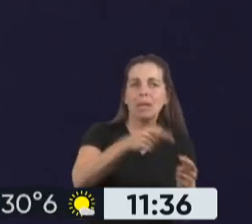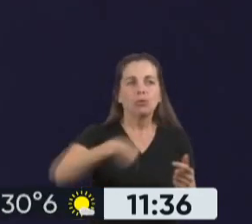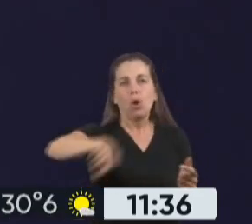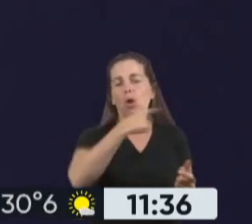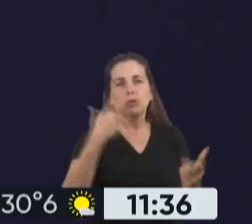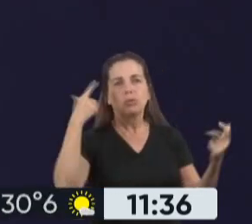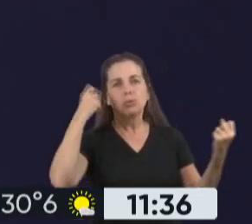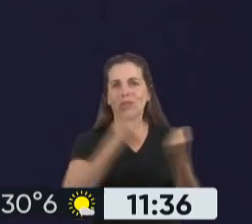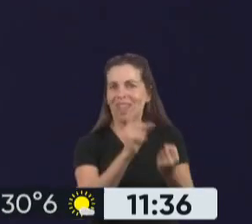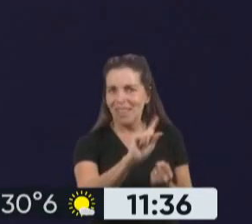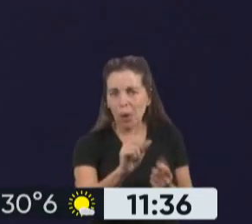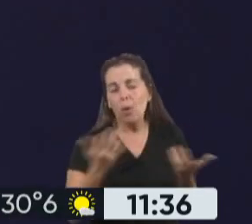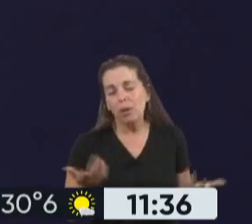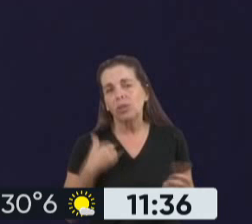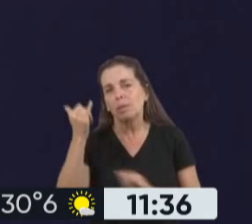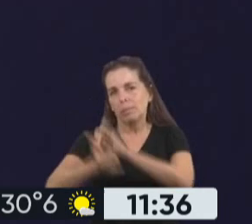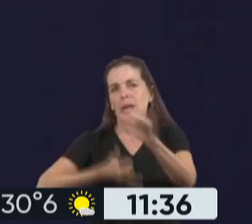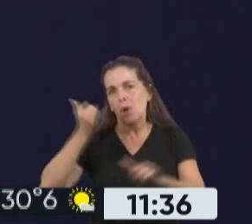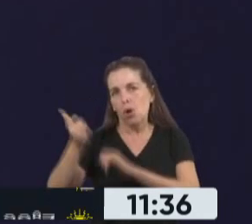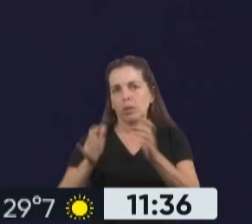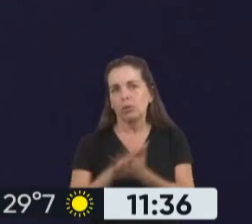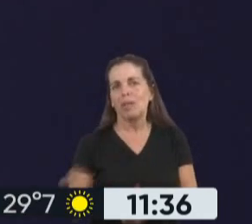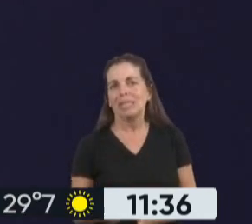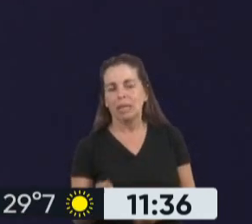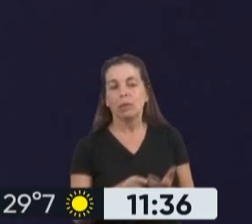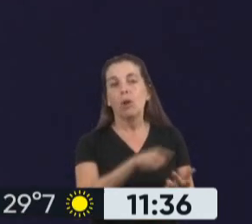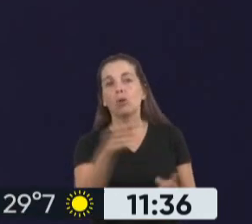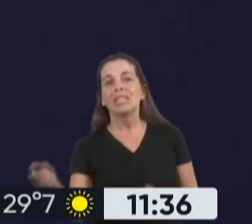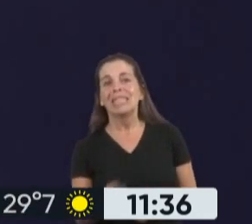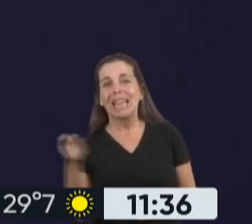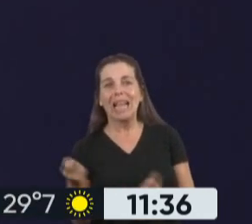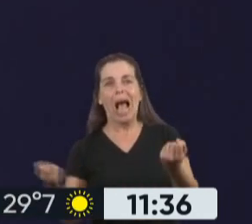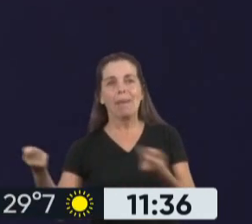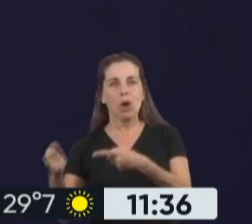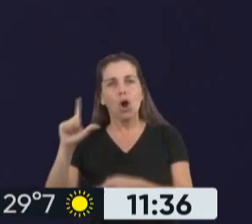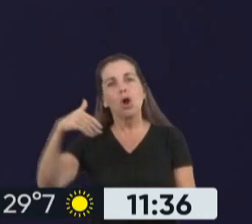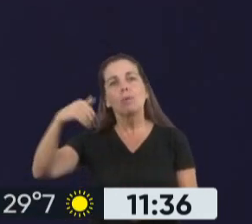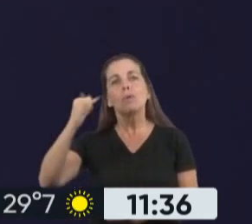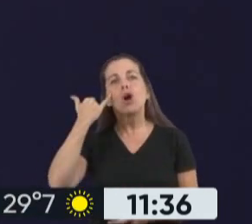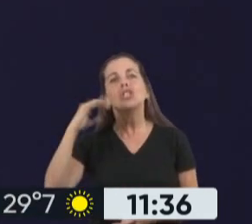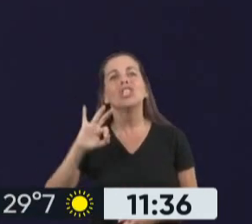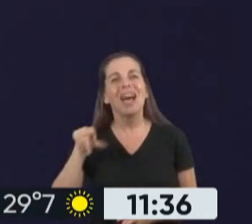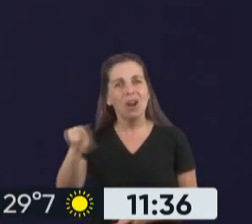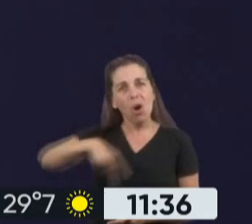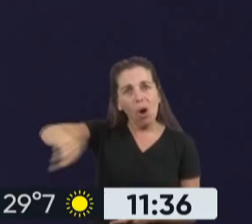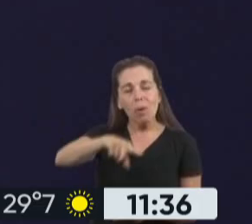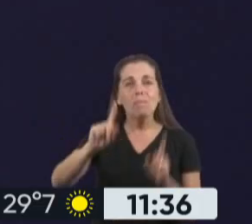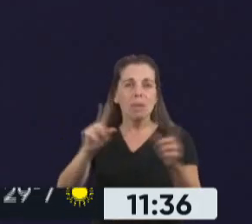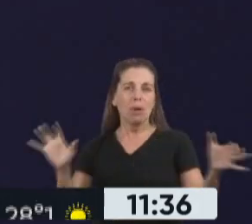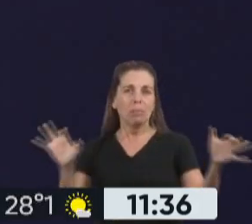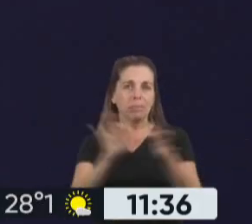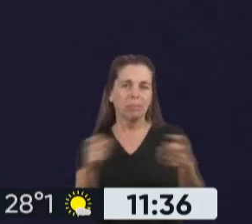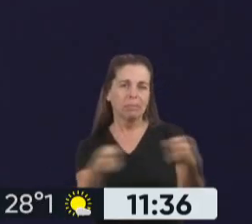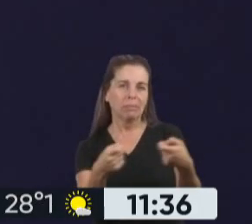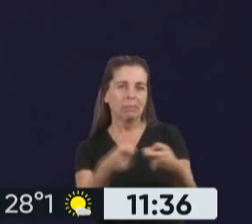venimos comentando acá que ocurre con ese gremio. El gremio de Moyano, que básicamente es en defensa de Viró, no hay